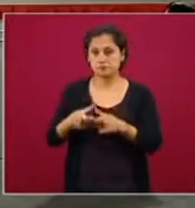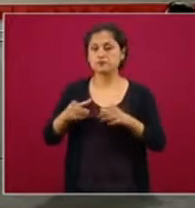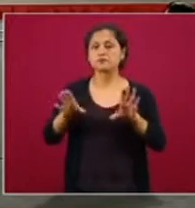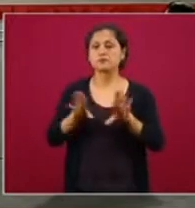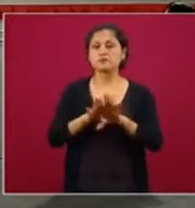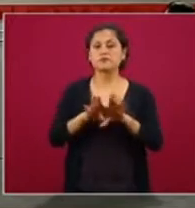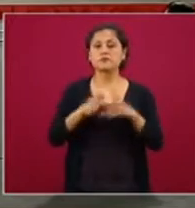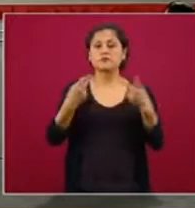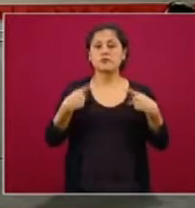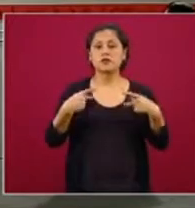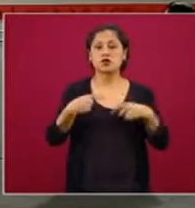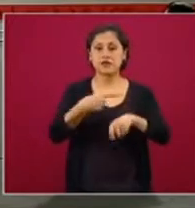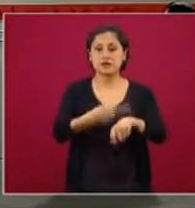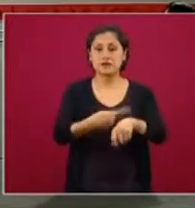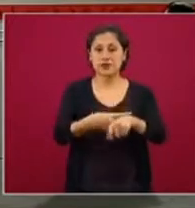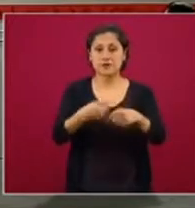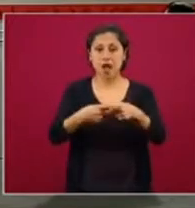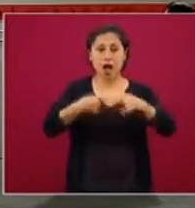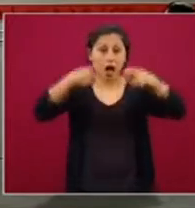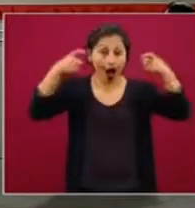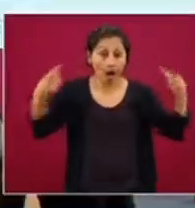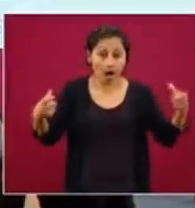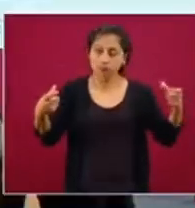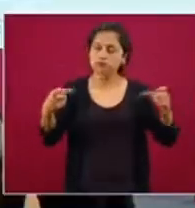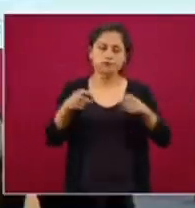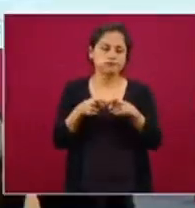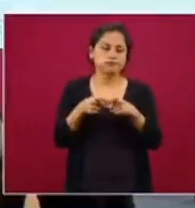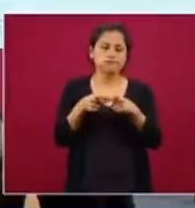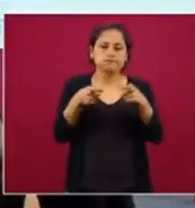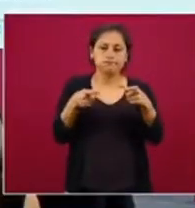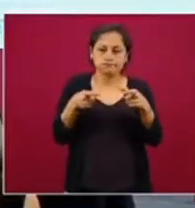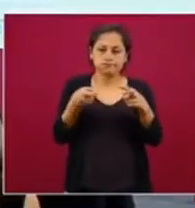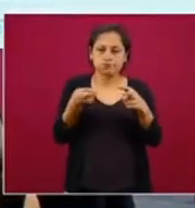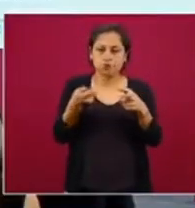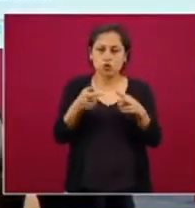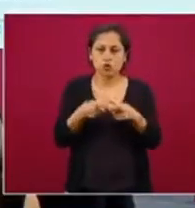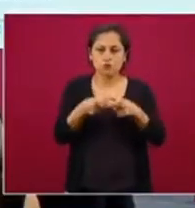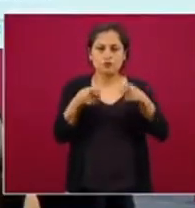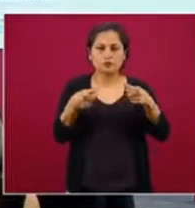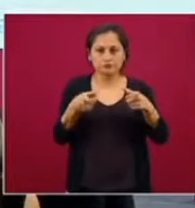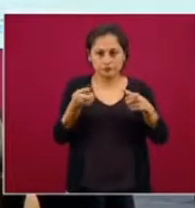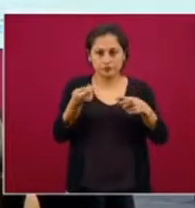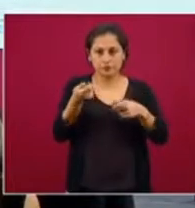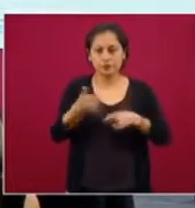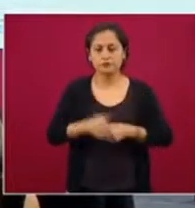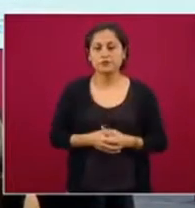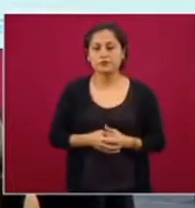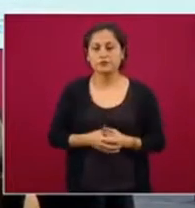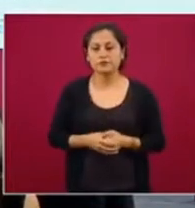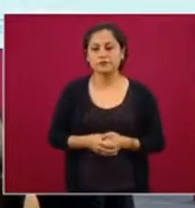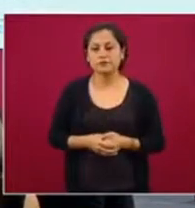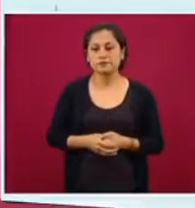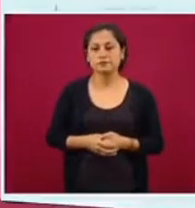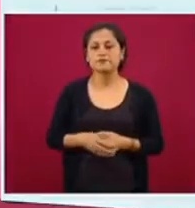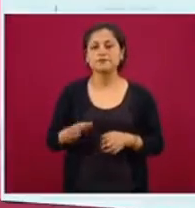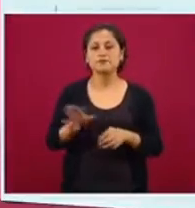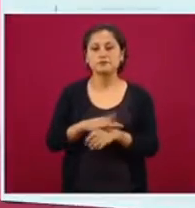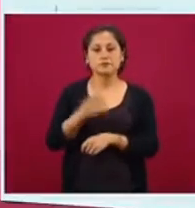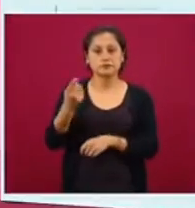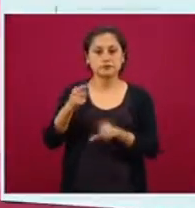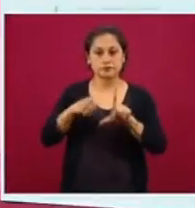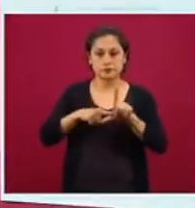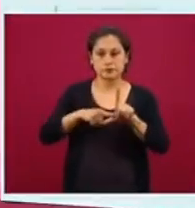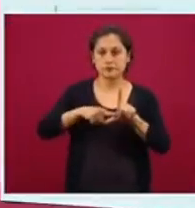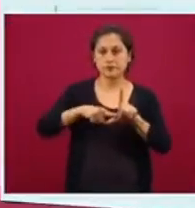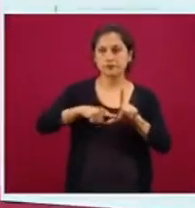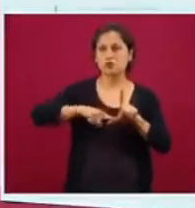términos de la curva epidémica clásica, la de casos nuevos, casos incidentes, eso quiere decir que subió